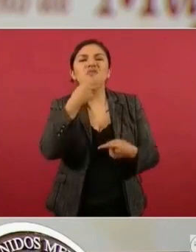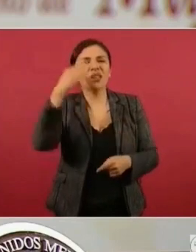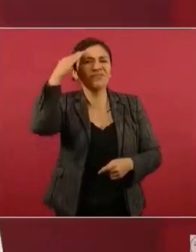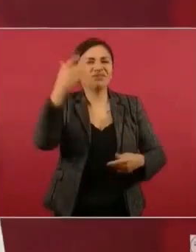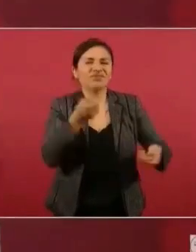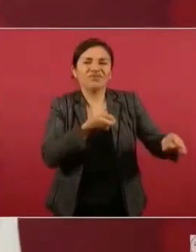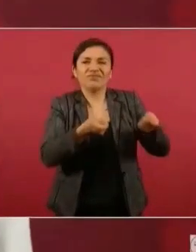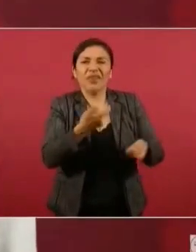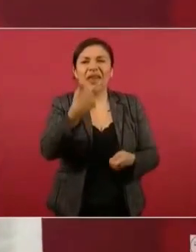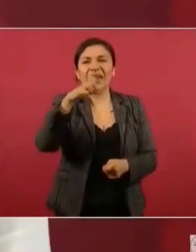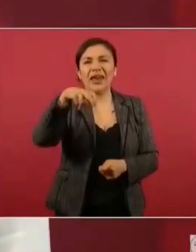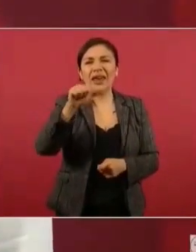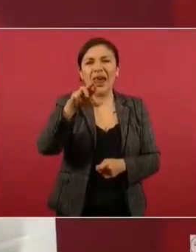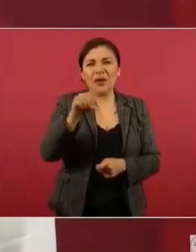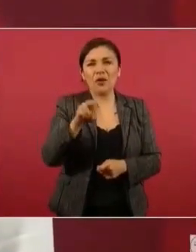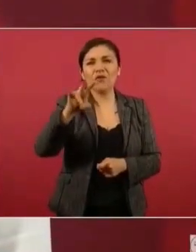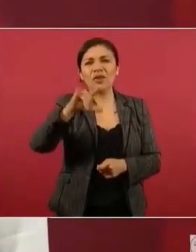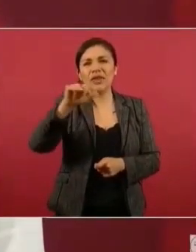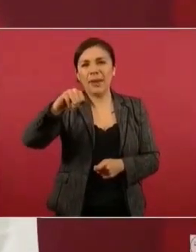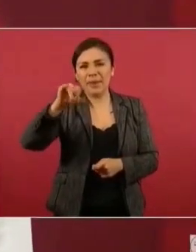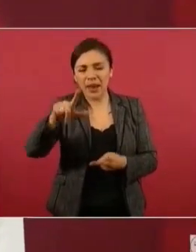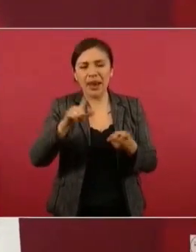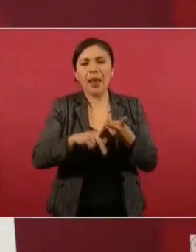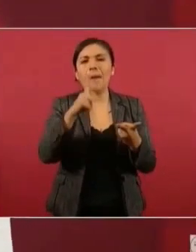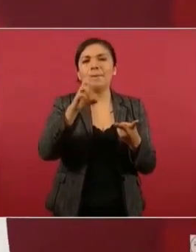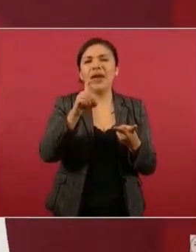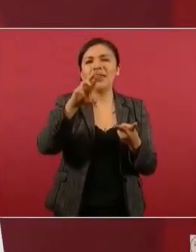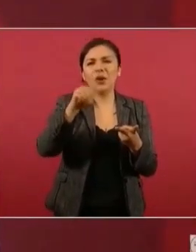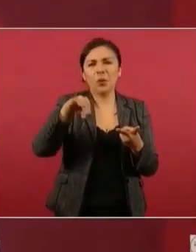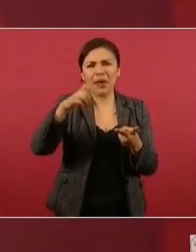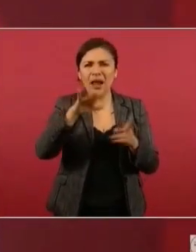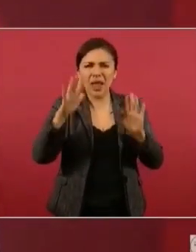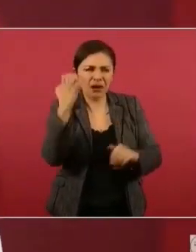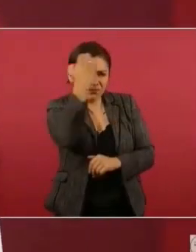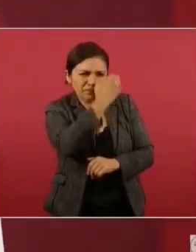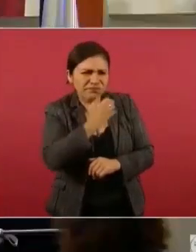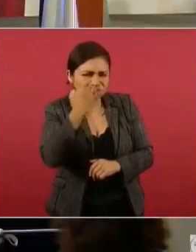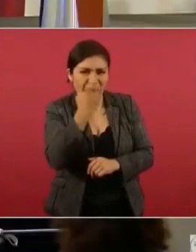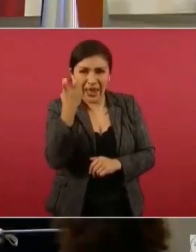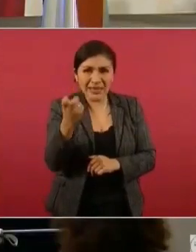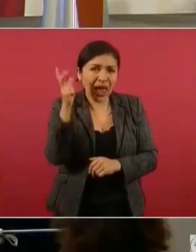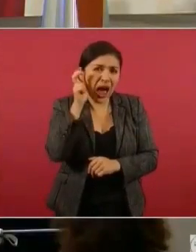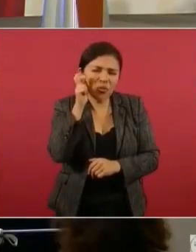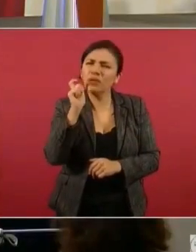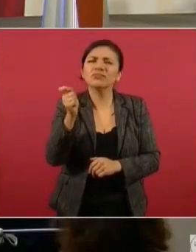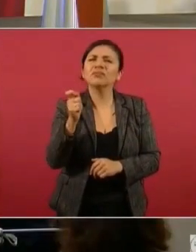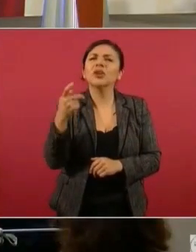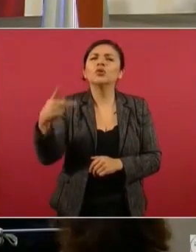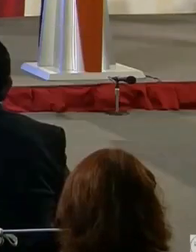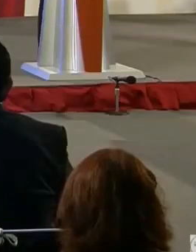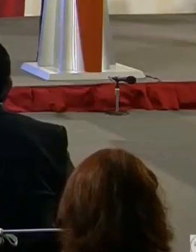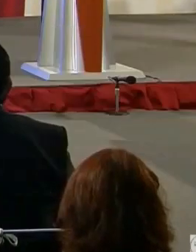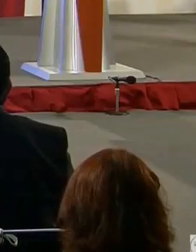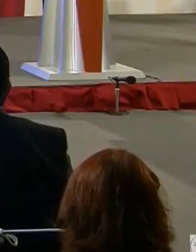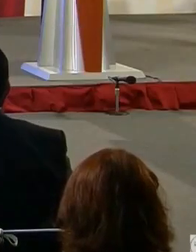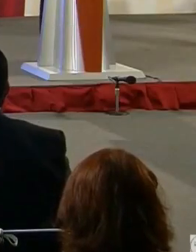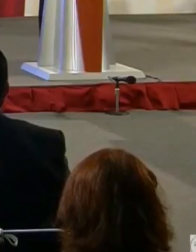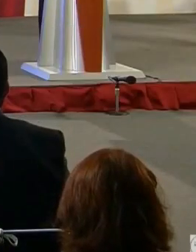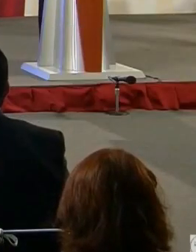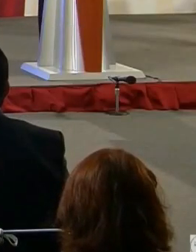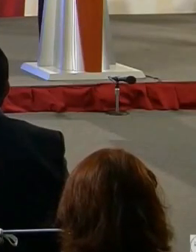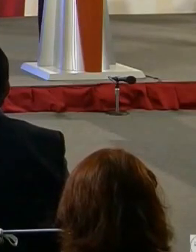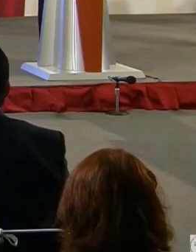y también pedro miguel exhibieron que el audio original corresponde a una emisión del programa martes del jaguar y que sensores